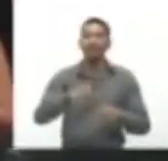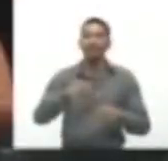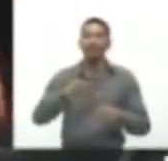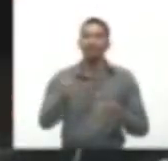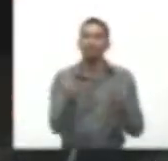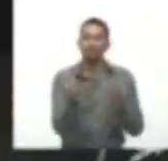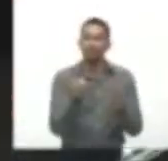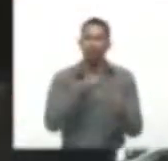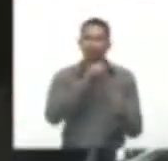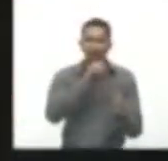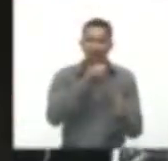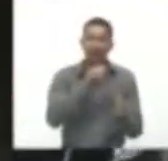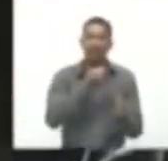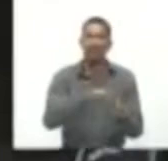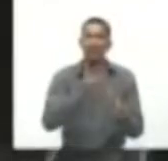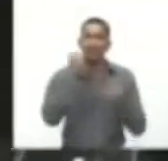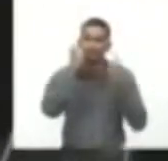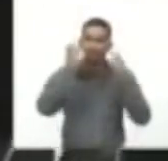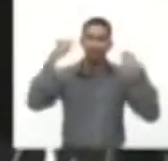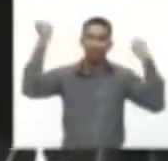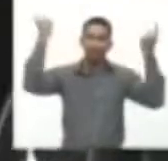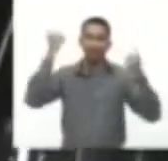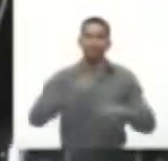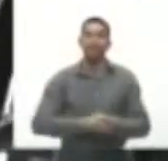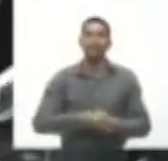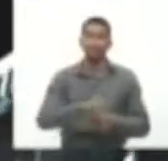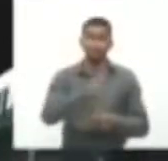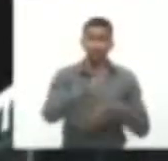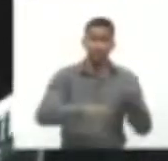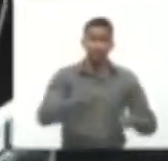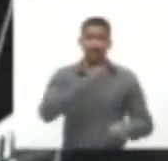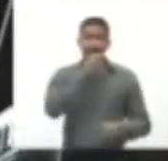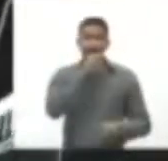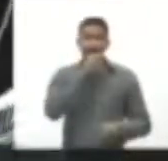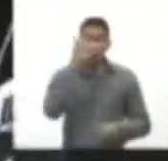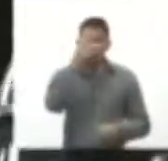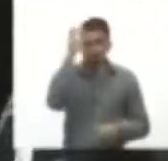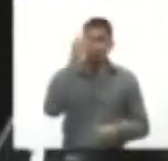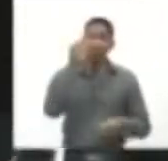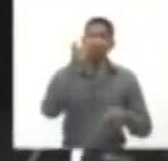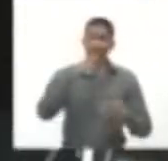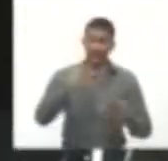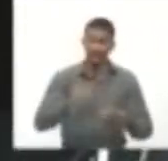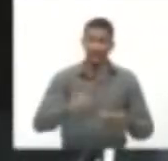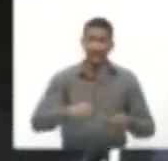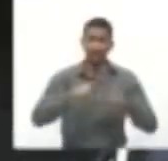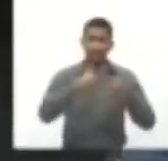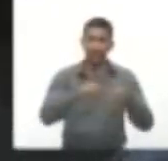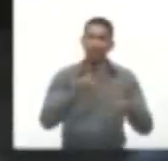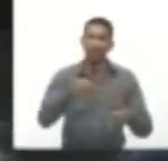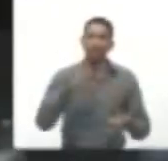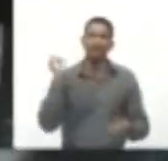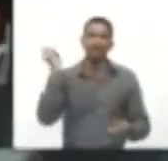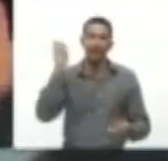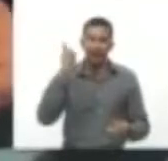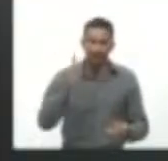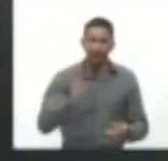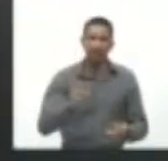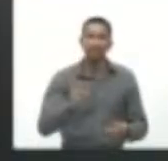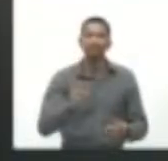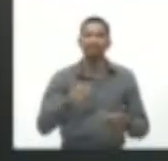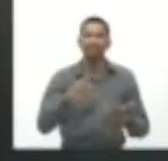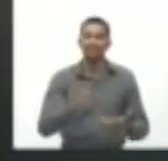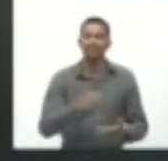han hecho populares. No solo los cantantes colombianos aspiran a ganar este premio, el cual se da cada año en estas fechas.